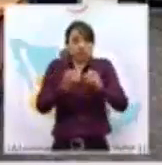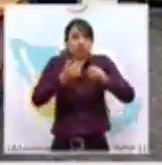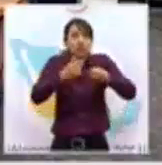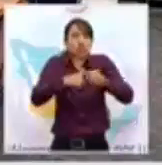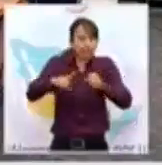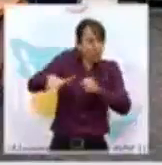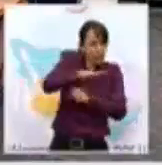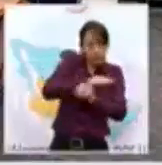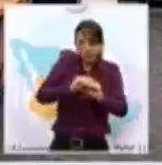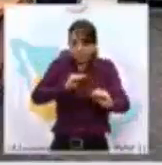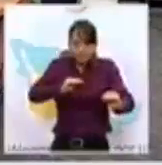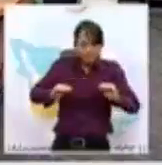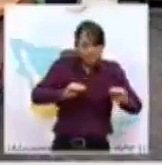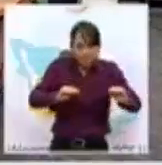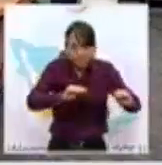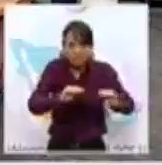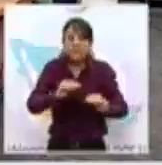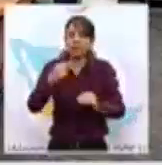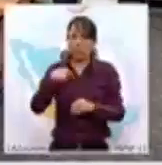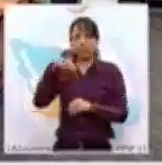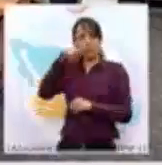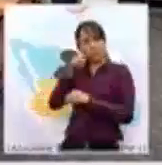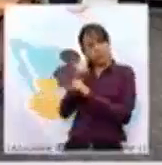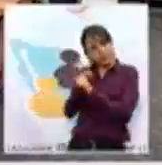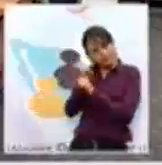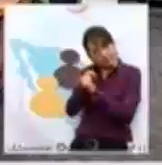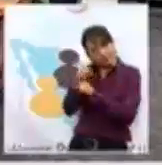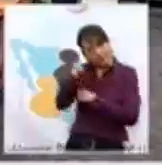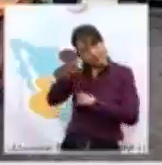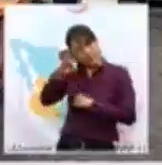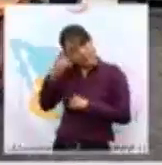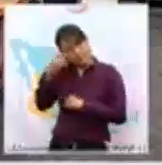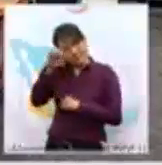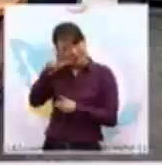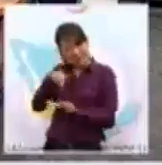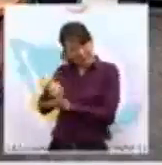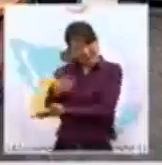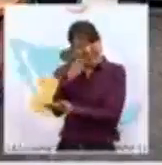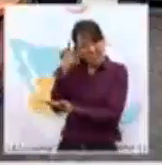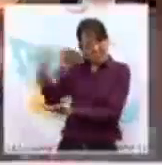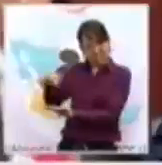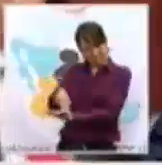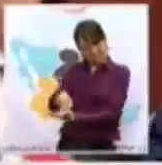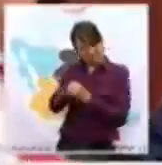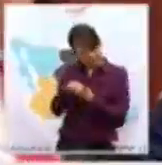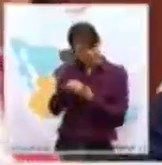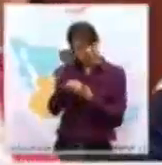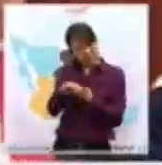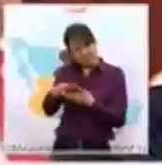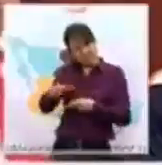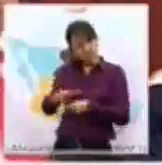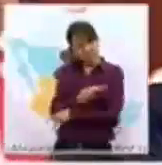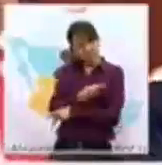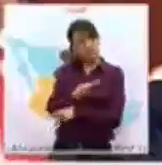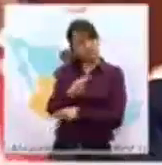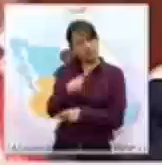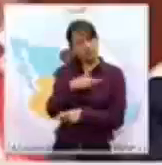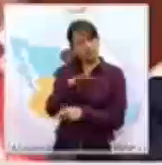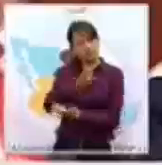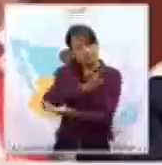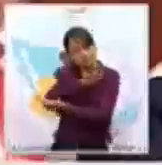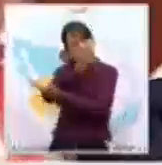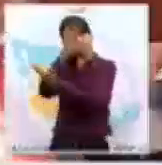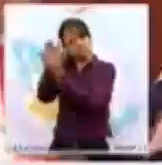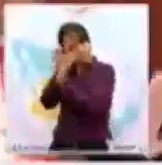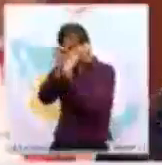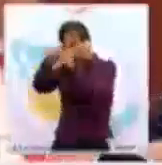al menos los datos que yo reviso de Miguel Séquil y compañía, cuando hablan de este cierre, de la capacidad de ir a la universidad, inclusive